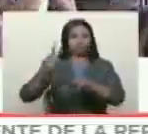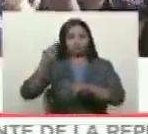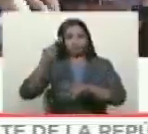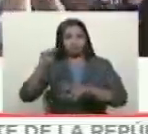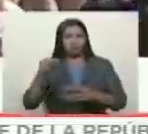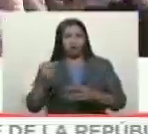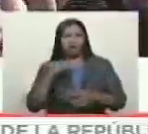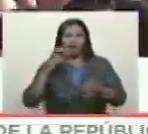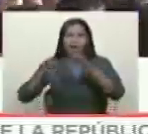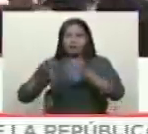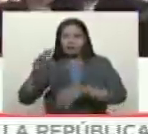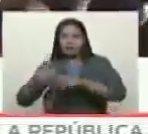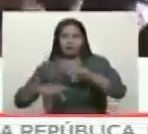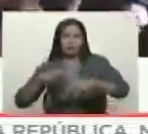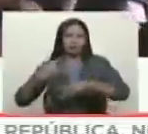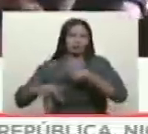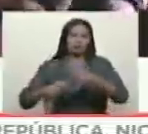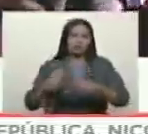que sembrar.